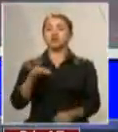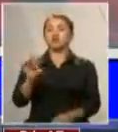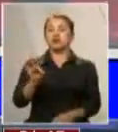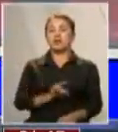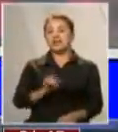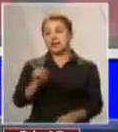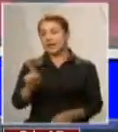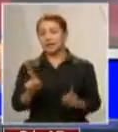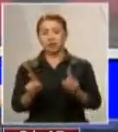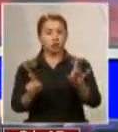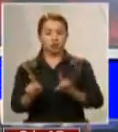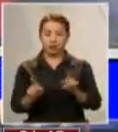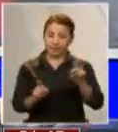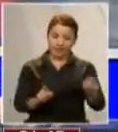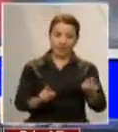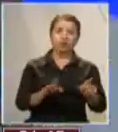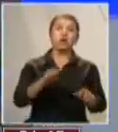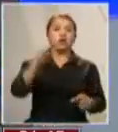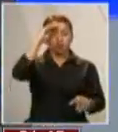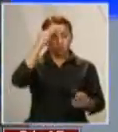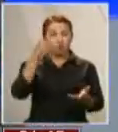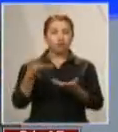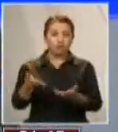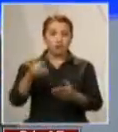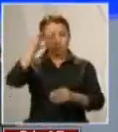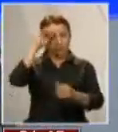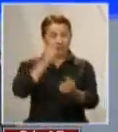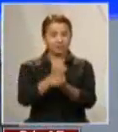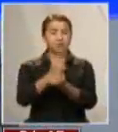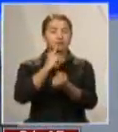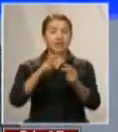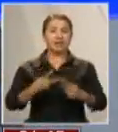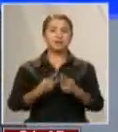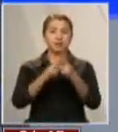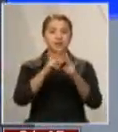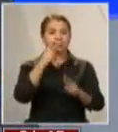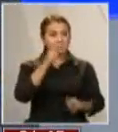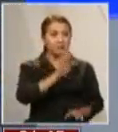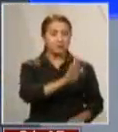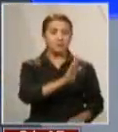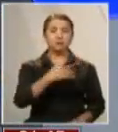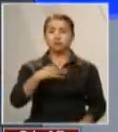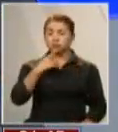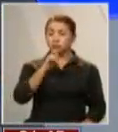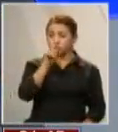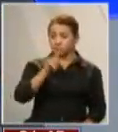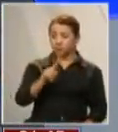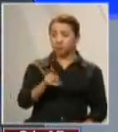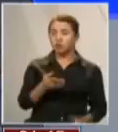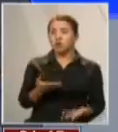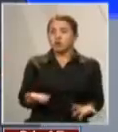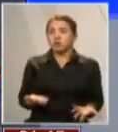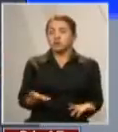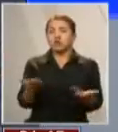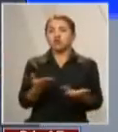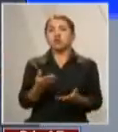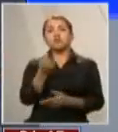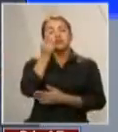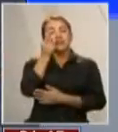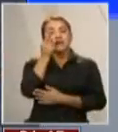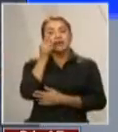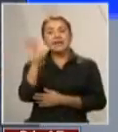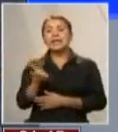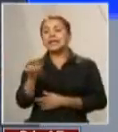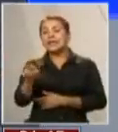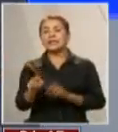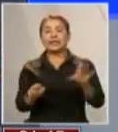ese y no a este otro. Bueno, mira, pero confiemos que Carabineros tiene que tener herramientas para hacer su pega. Mire, yo le voy a dar una cosa tan rápida. Estoy preguntando a usted con qué criterios se decide uno u otro.